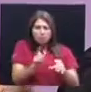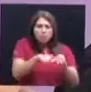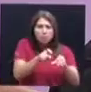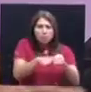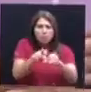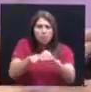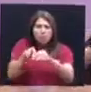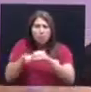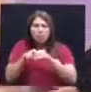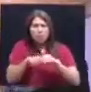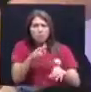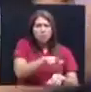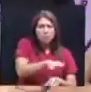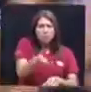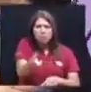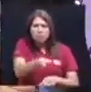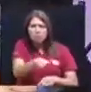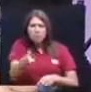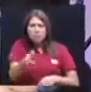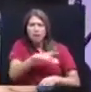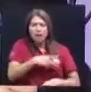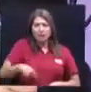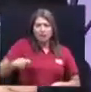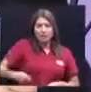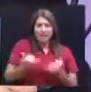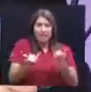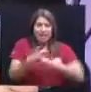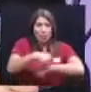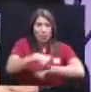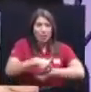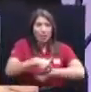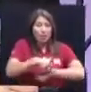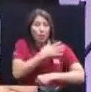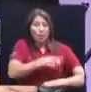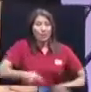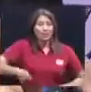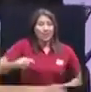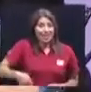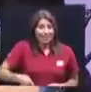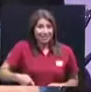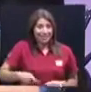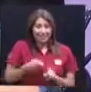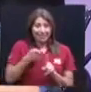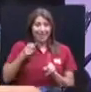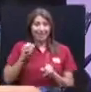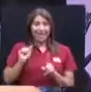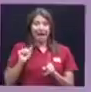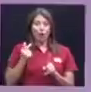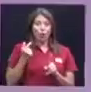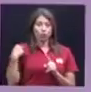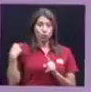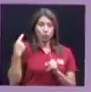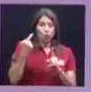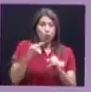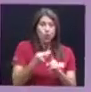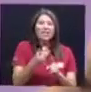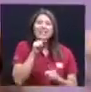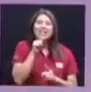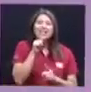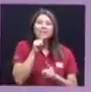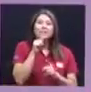manejan se rotan la presidencia en este momento quien tiene la presidencia de agosto al 31 de agosto es el Reino